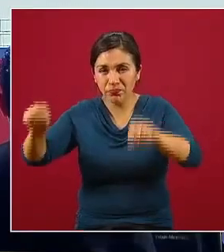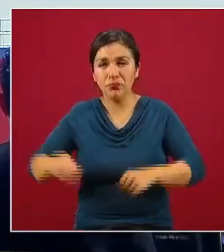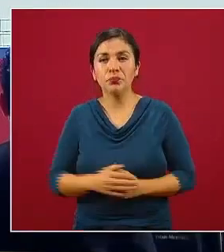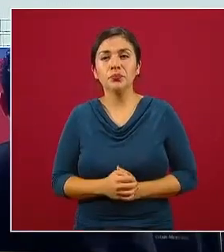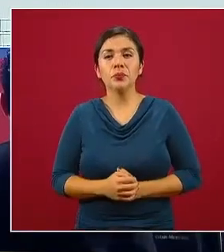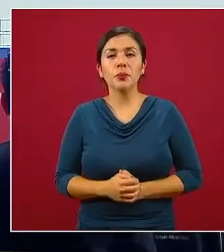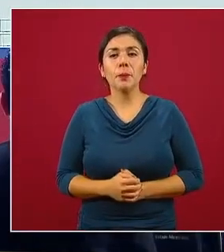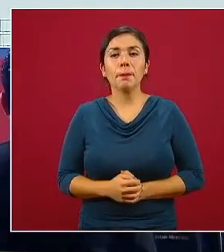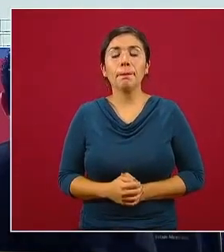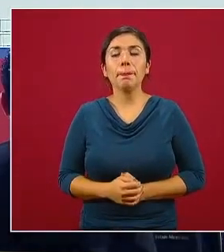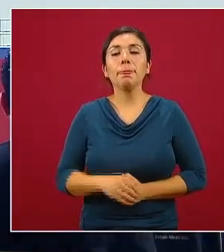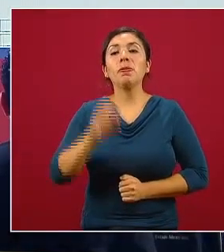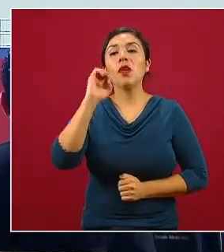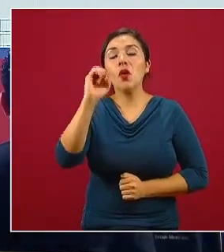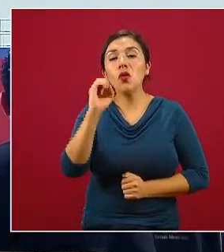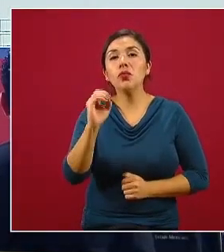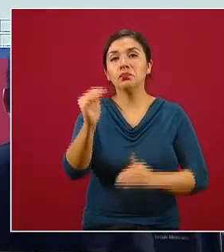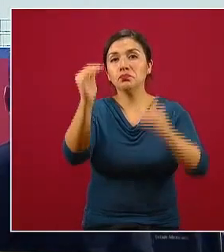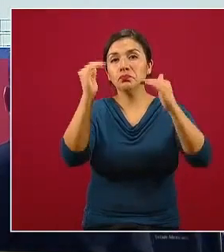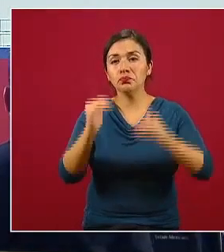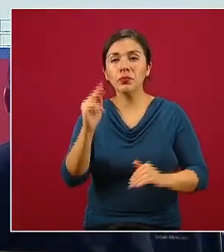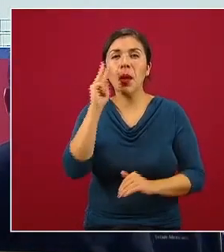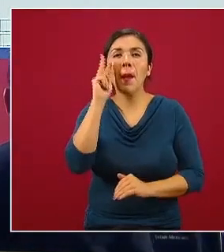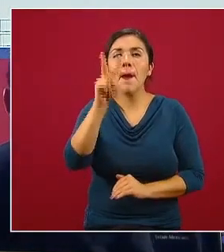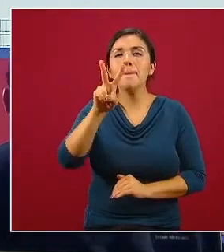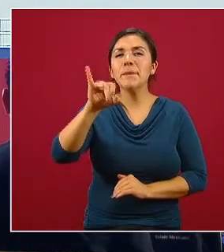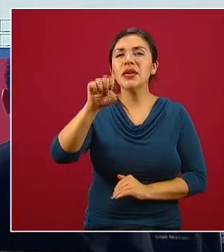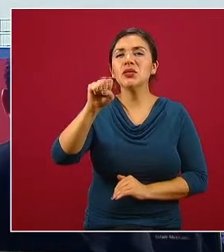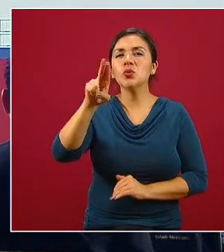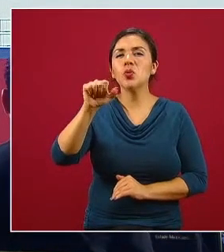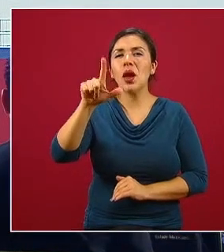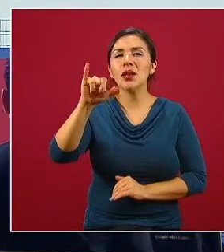Si le damos clic a visualizaciones,